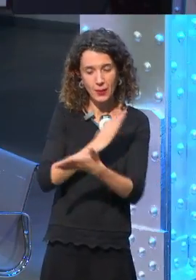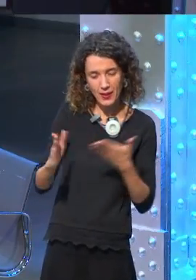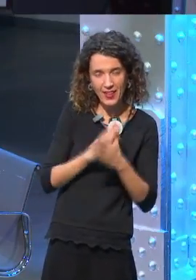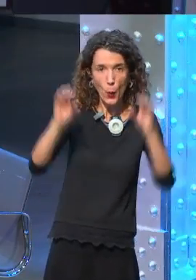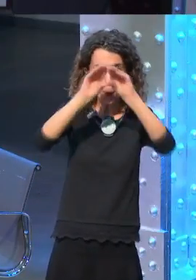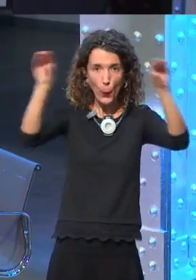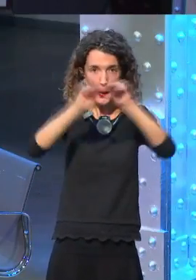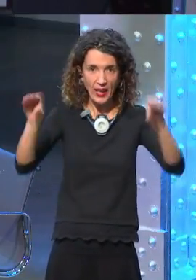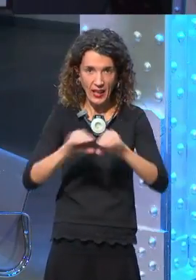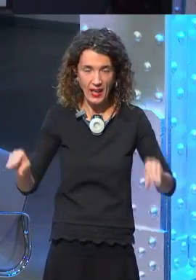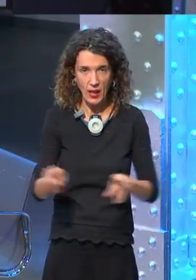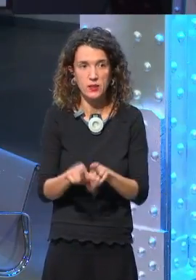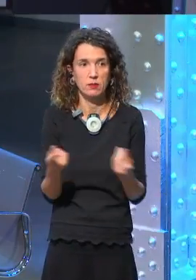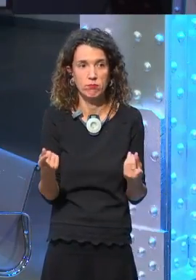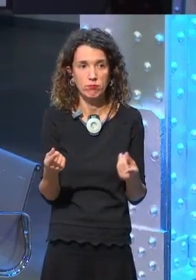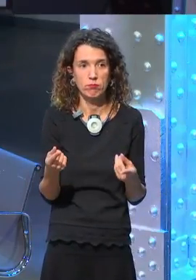estas vigas en